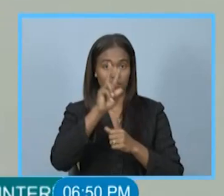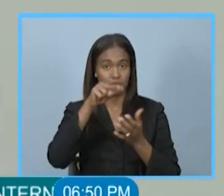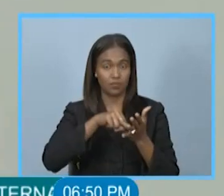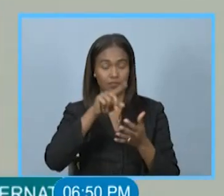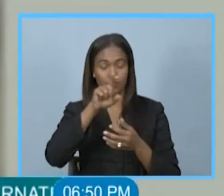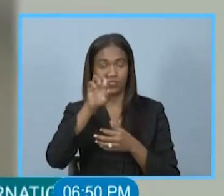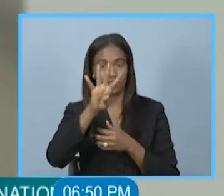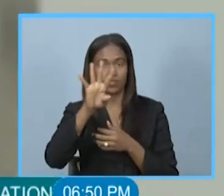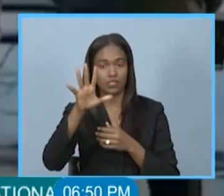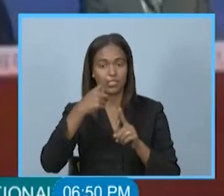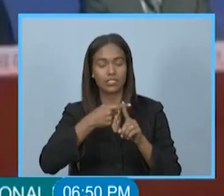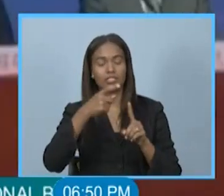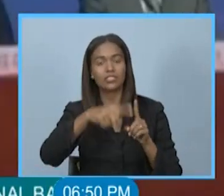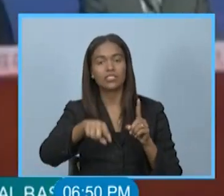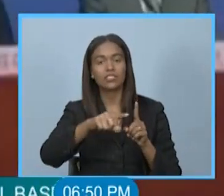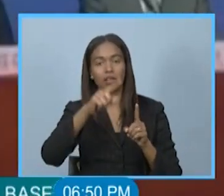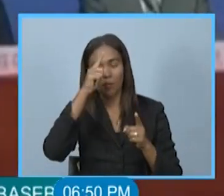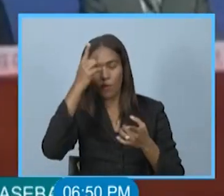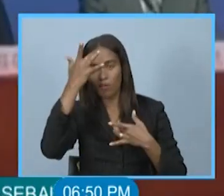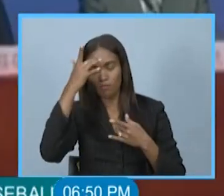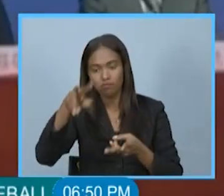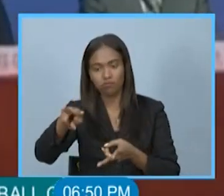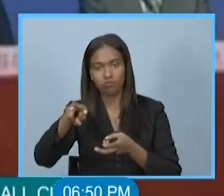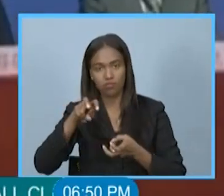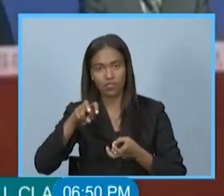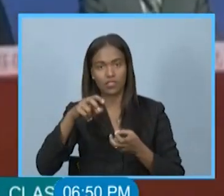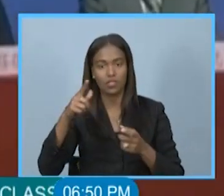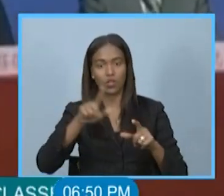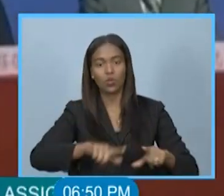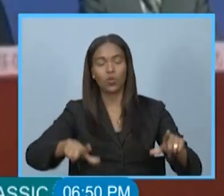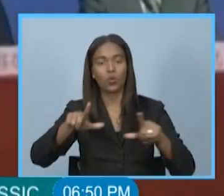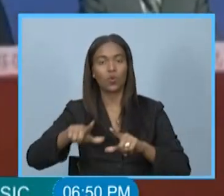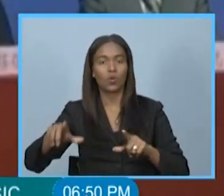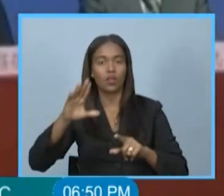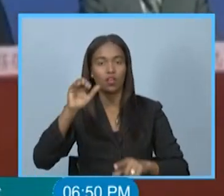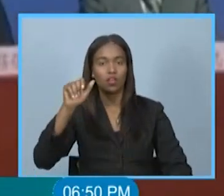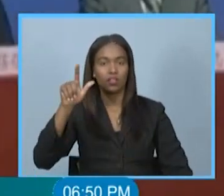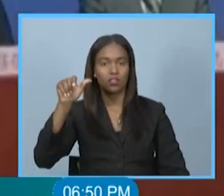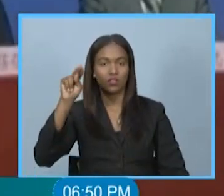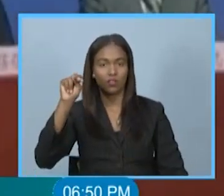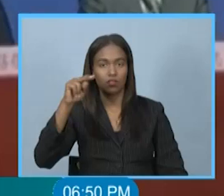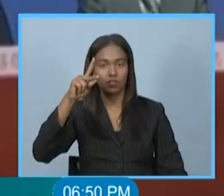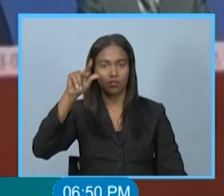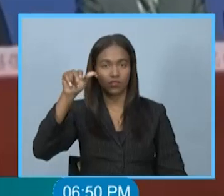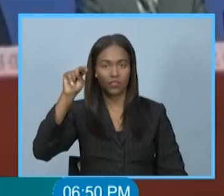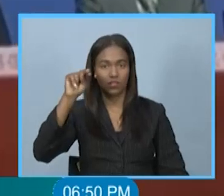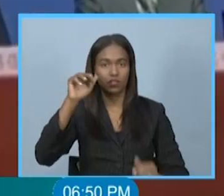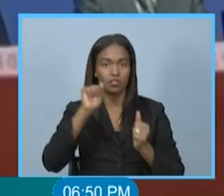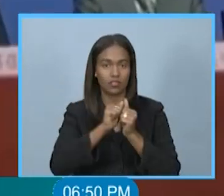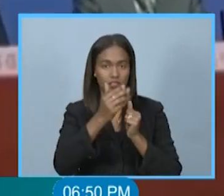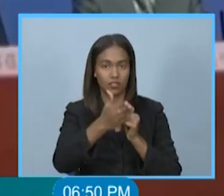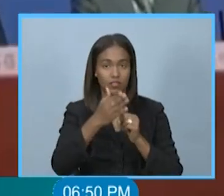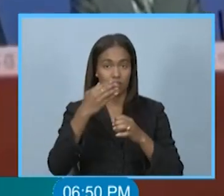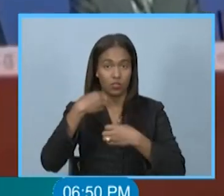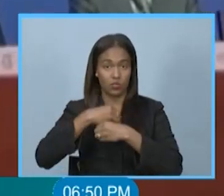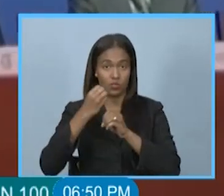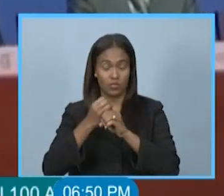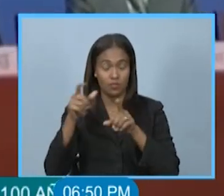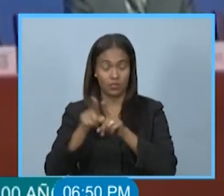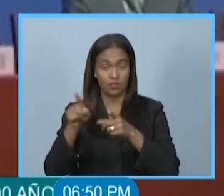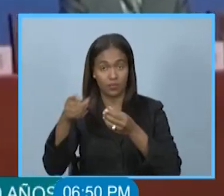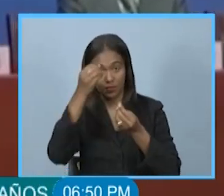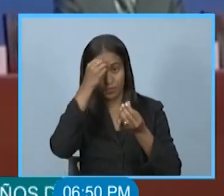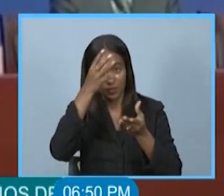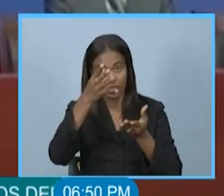2145 de ellos por contagio local en lugares como cantón Pekín y jonat el organismo agregó